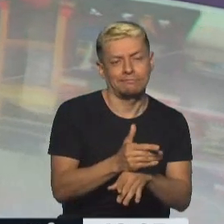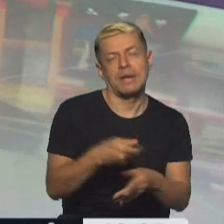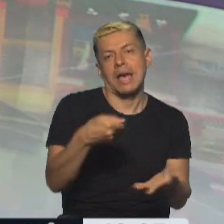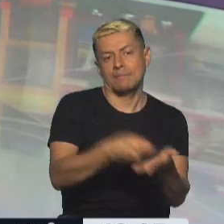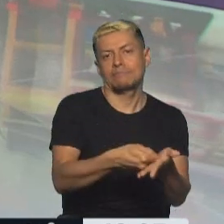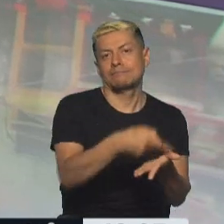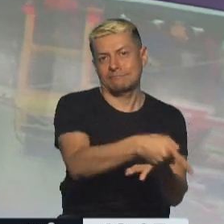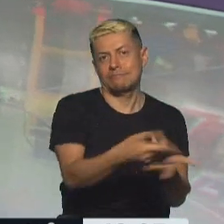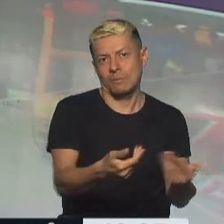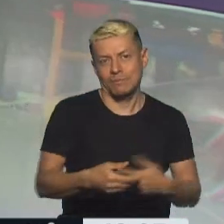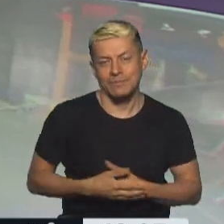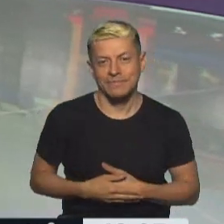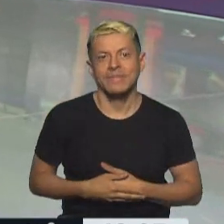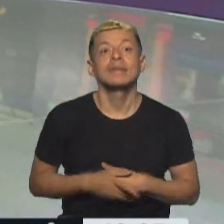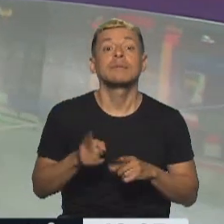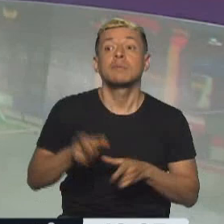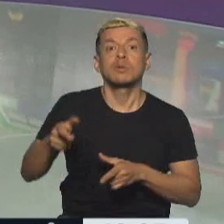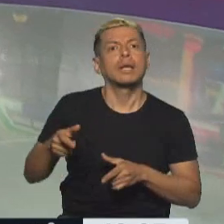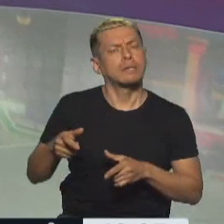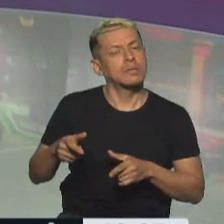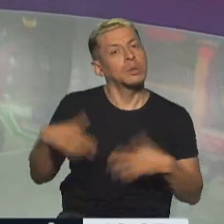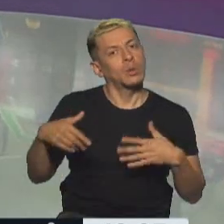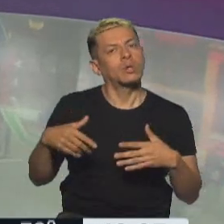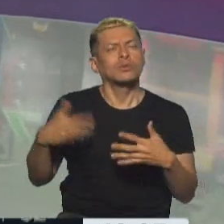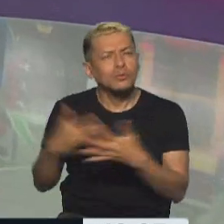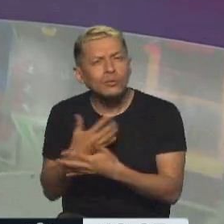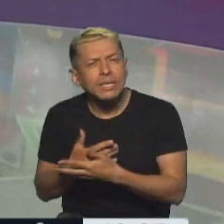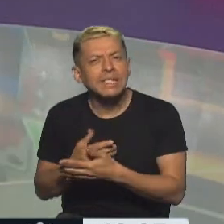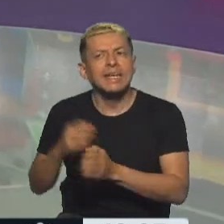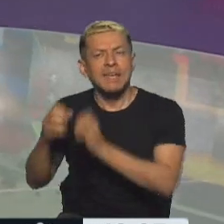de regalos. Y a los emprendedores también, que han quedado también muy golpeados con respecto a lo que pasó con esta pandemia.